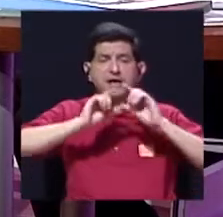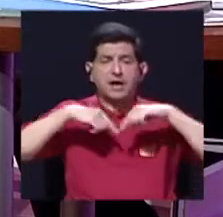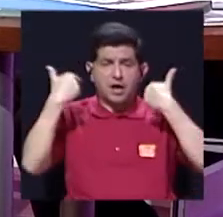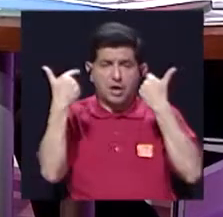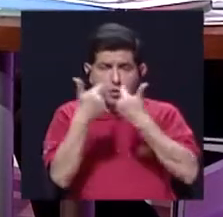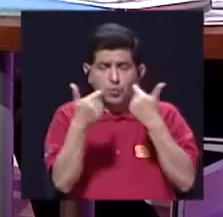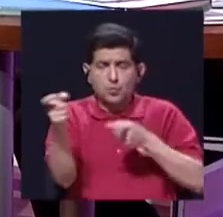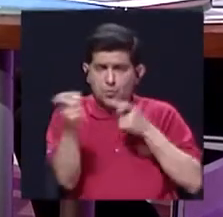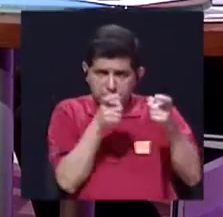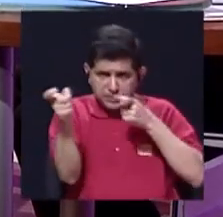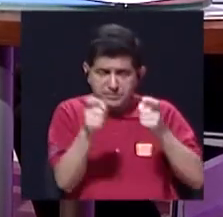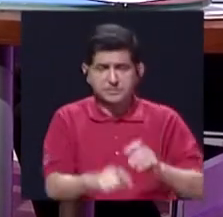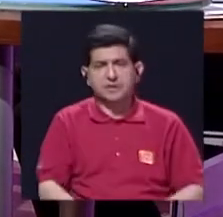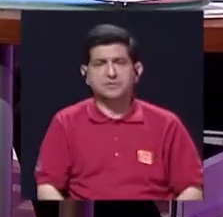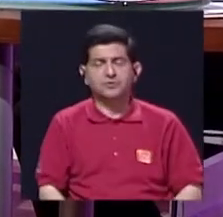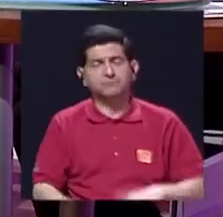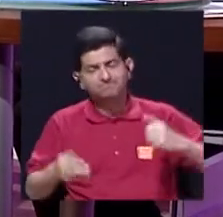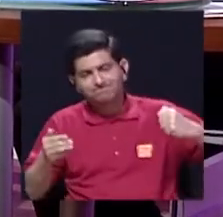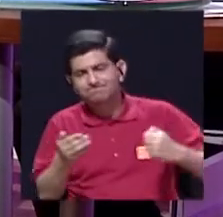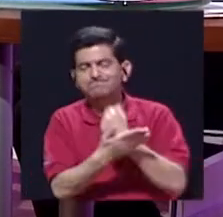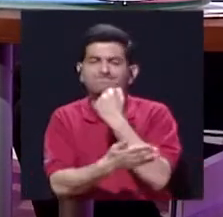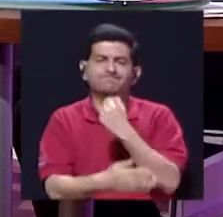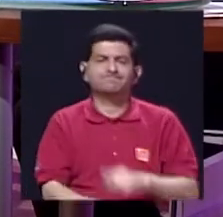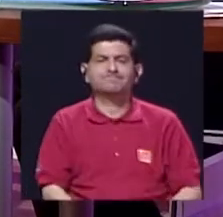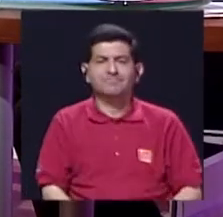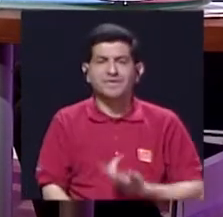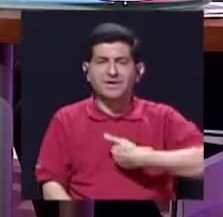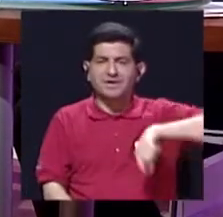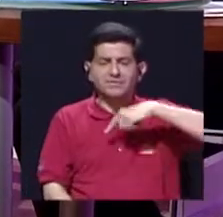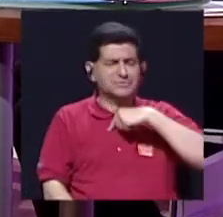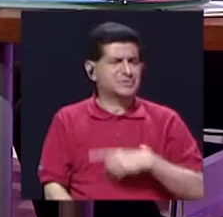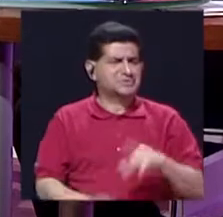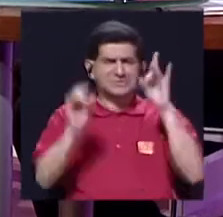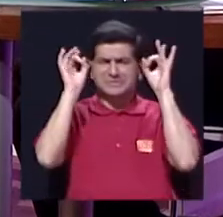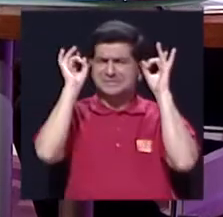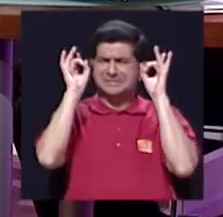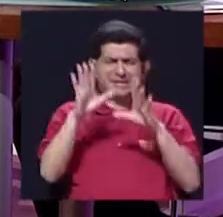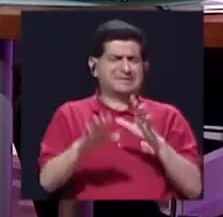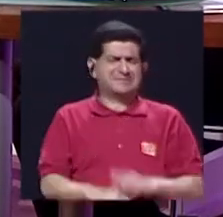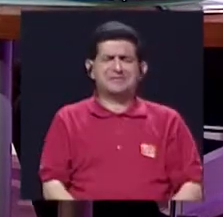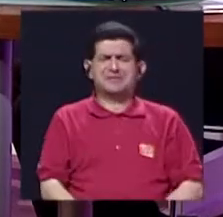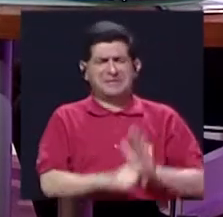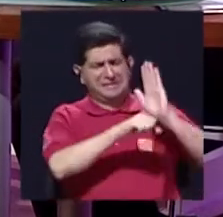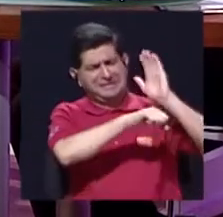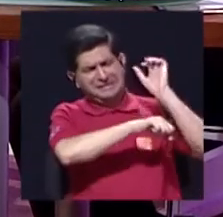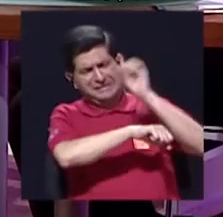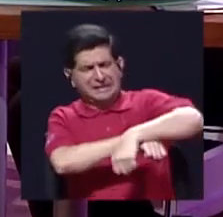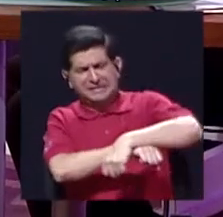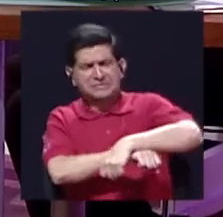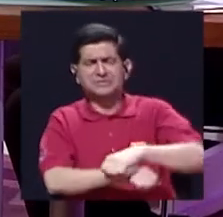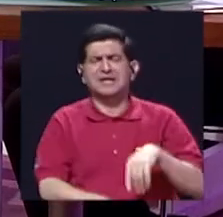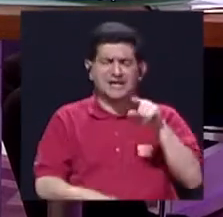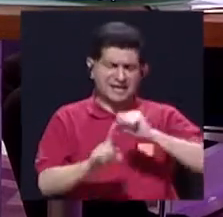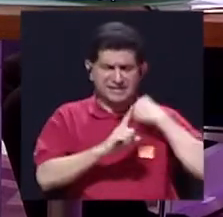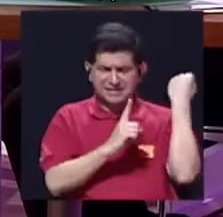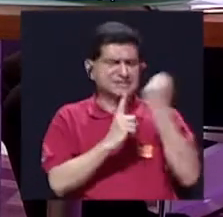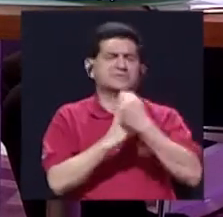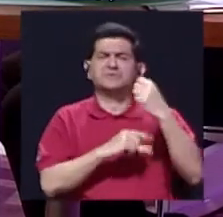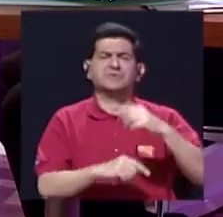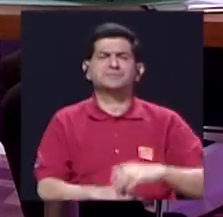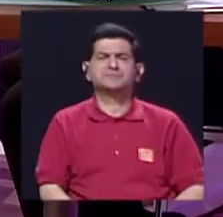Administración. Y por desgracia fuimos desastrosamente aplastados los que apoyamos esa iniciativa.